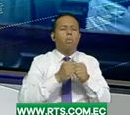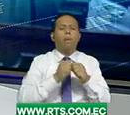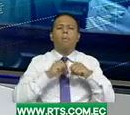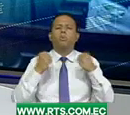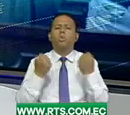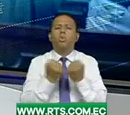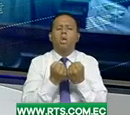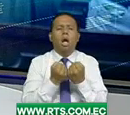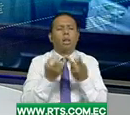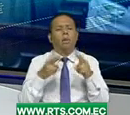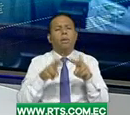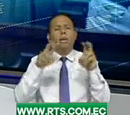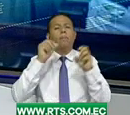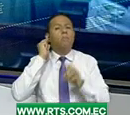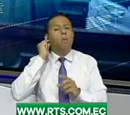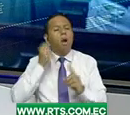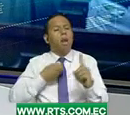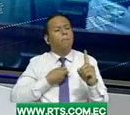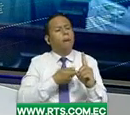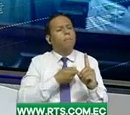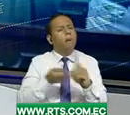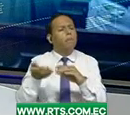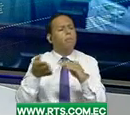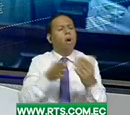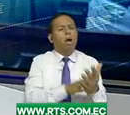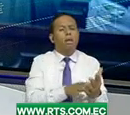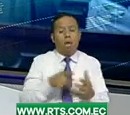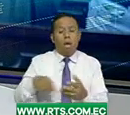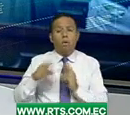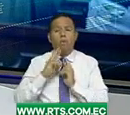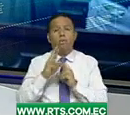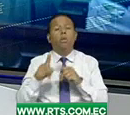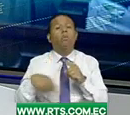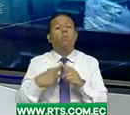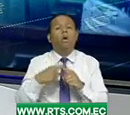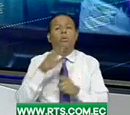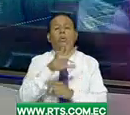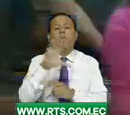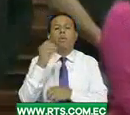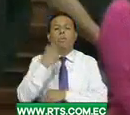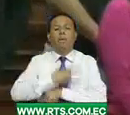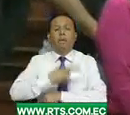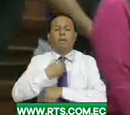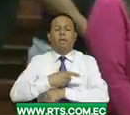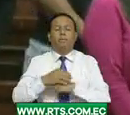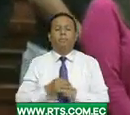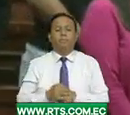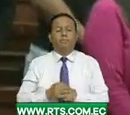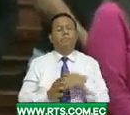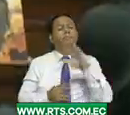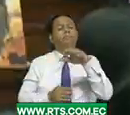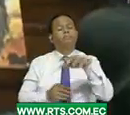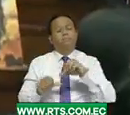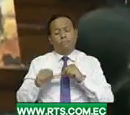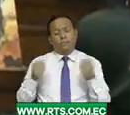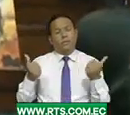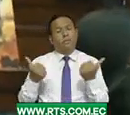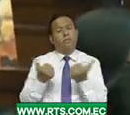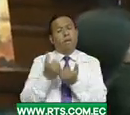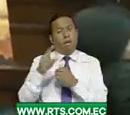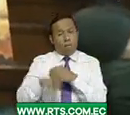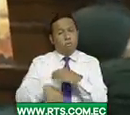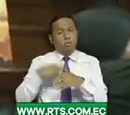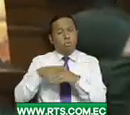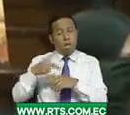Los resultados estarían listos en 50 días. Si bien en la Asamblea Nacional se investiga lo que ocurrió con María